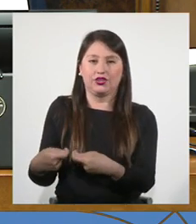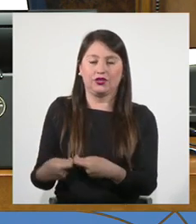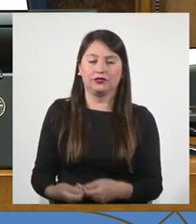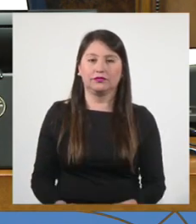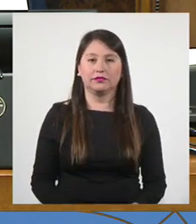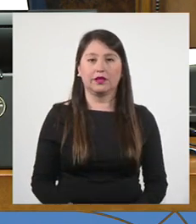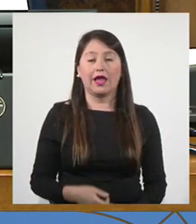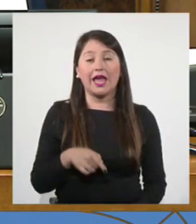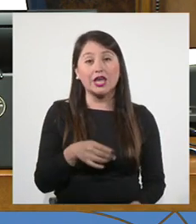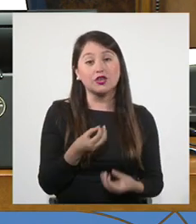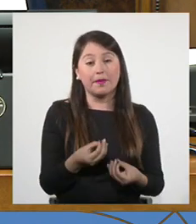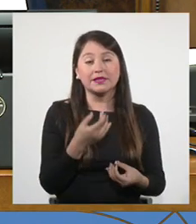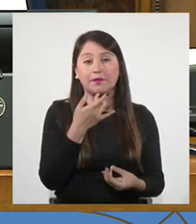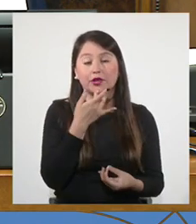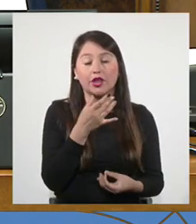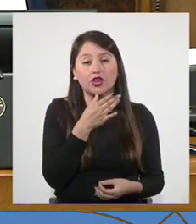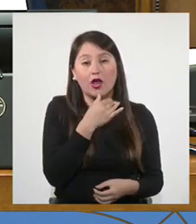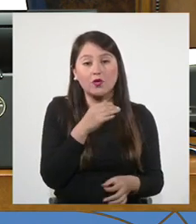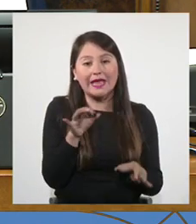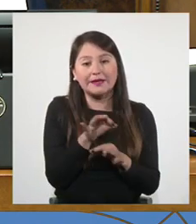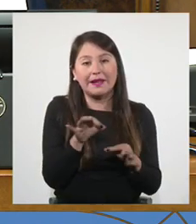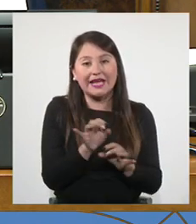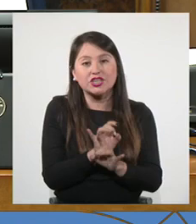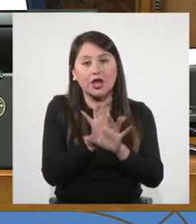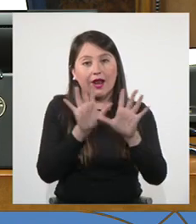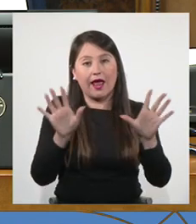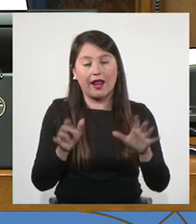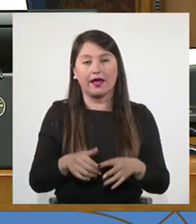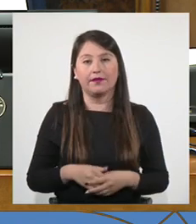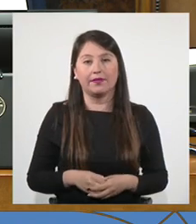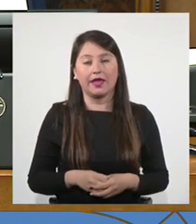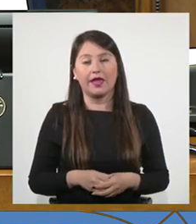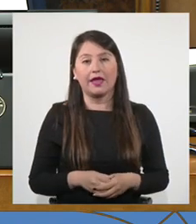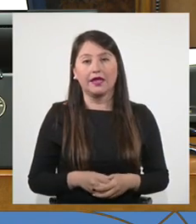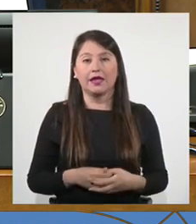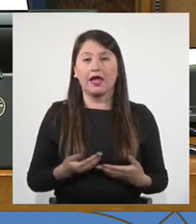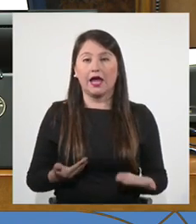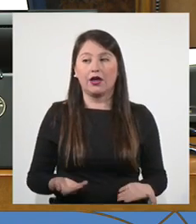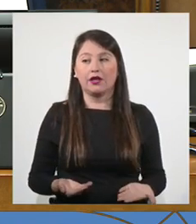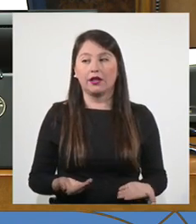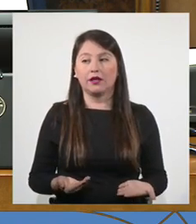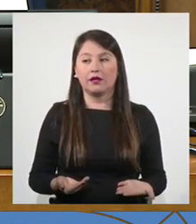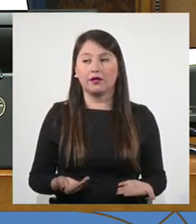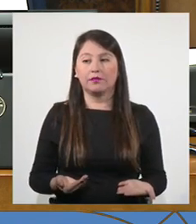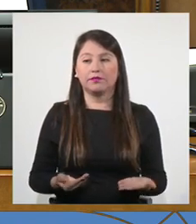clara. Bien, señor senador Moreira, un punto de reglamento.